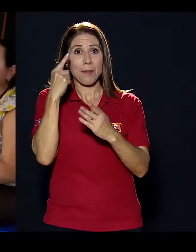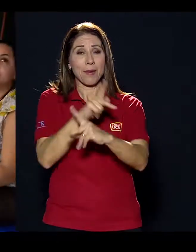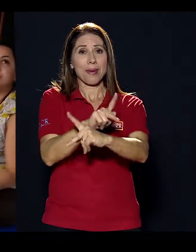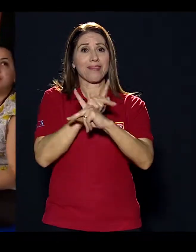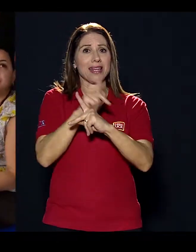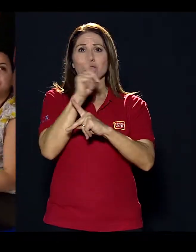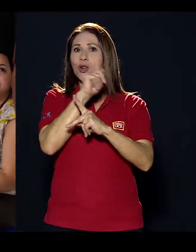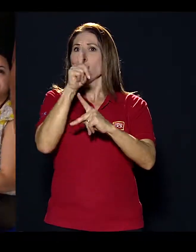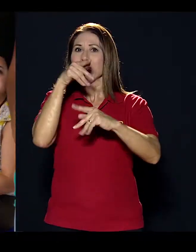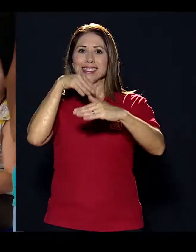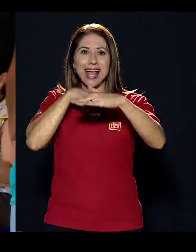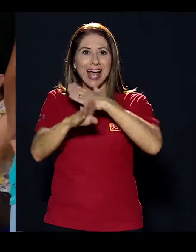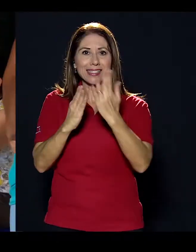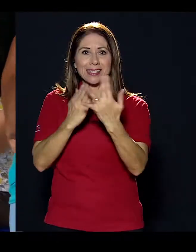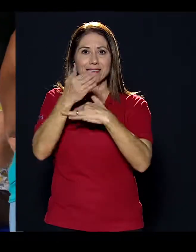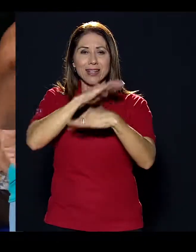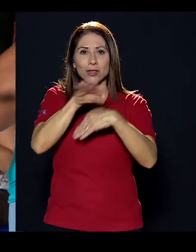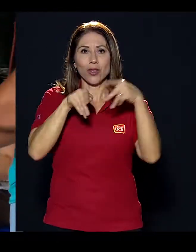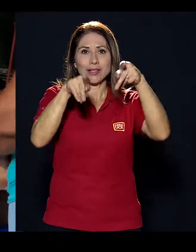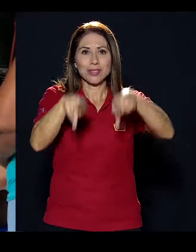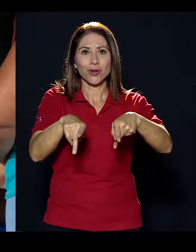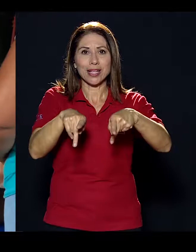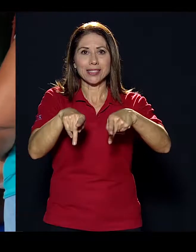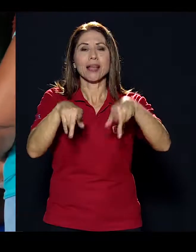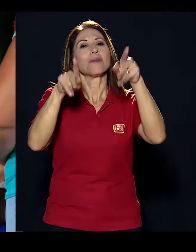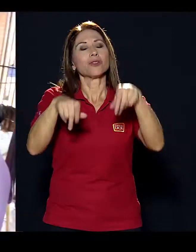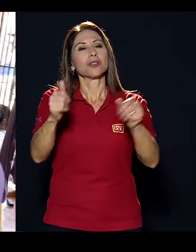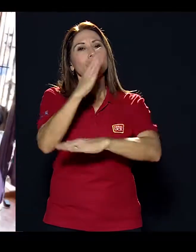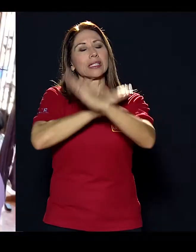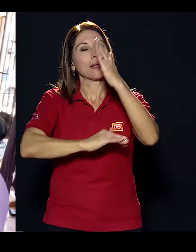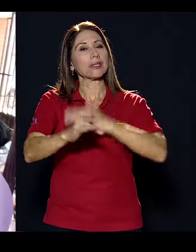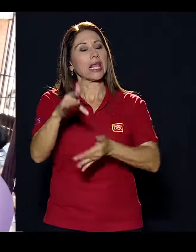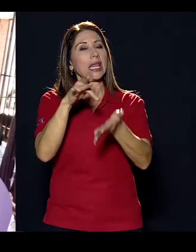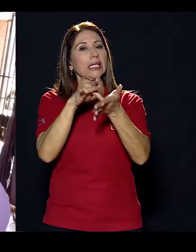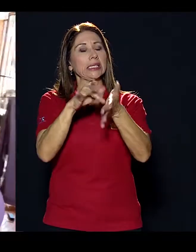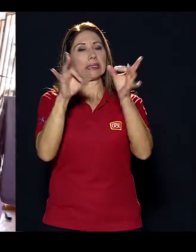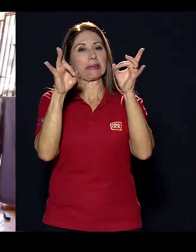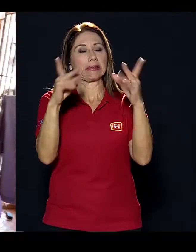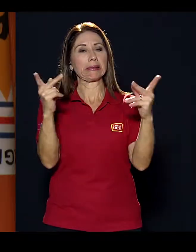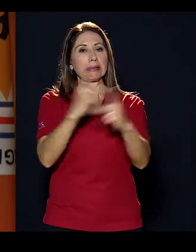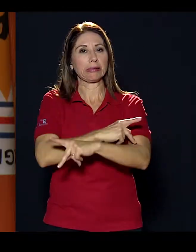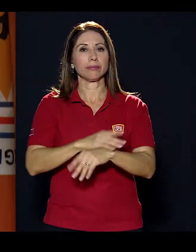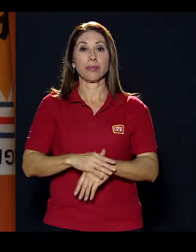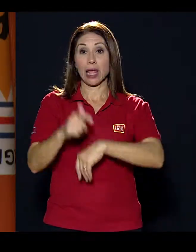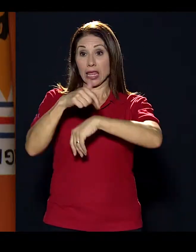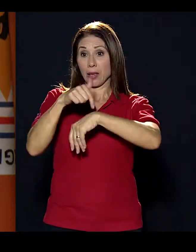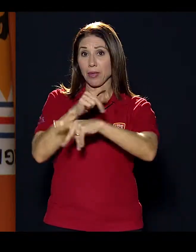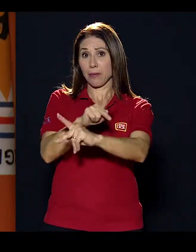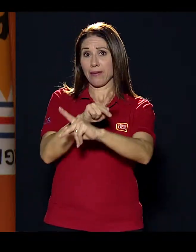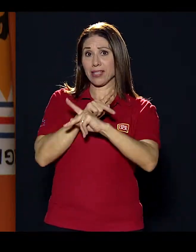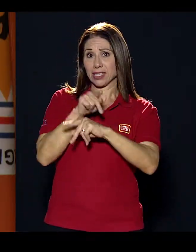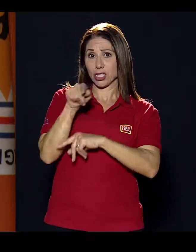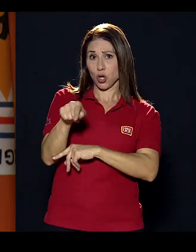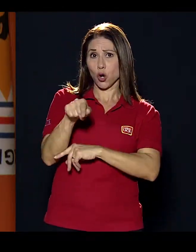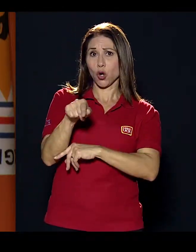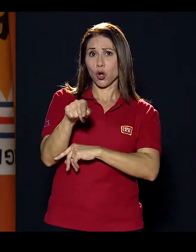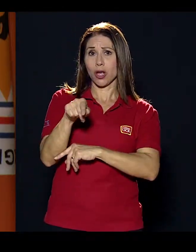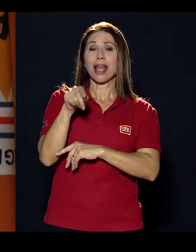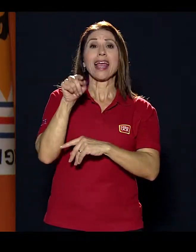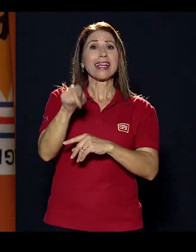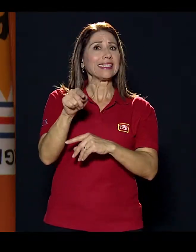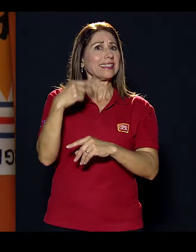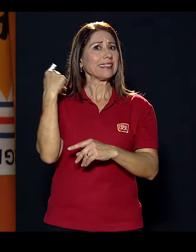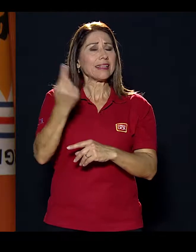las personas, la situación de las personas con discapacidad se agrava. En la etapa de prevención precisamente es donde se